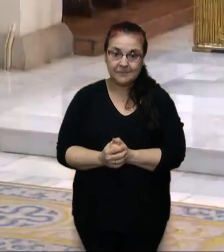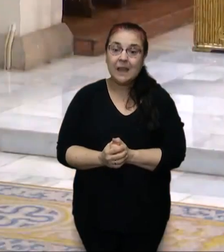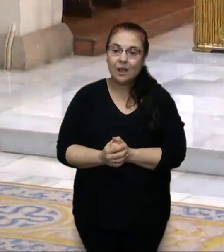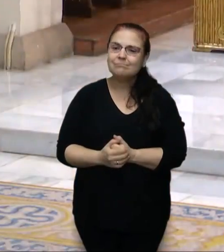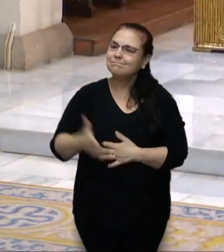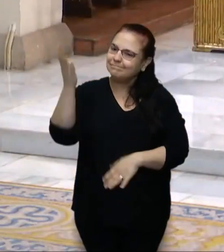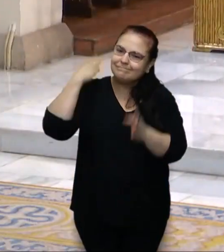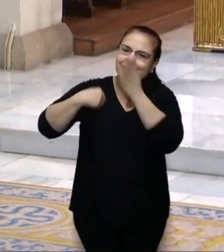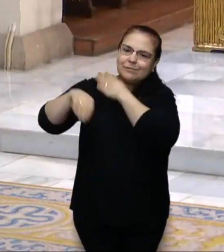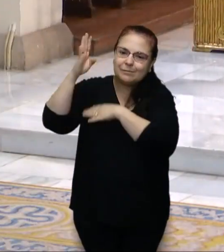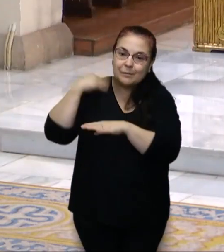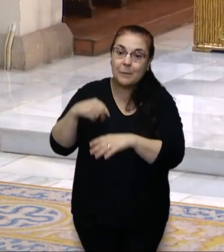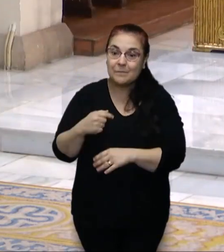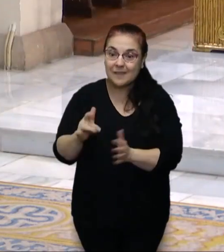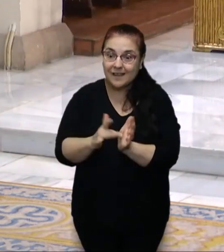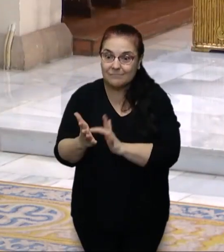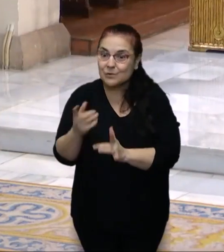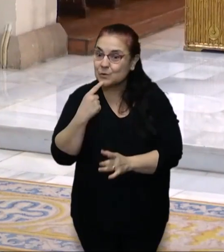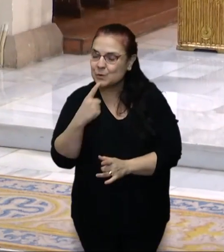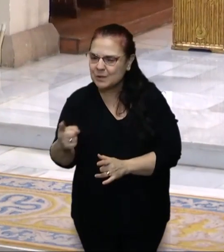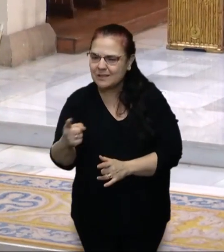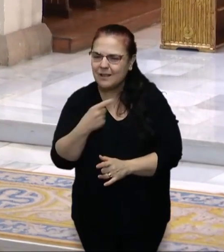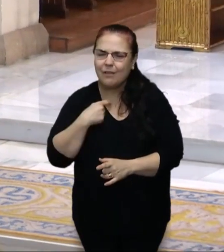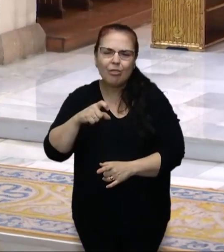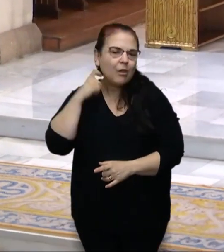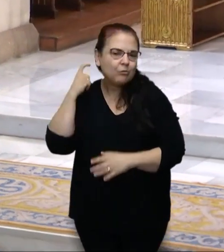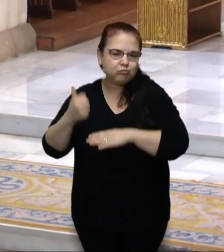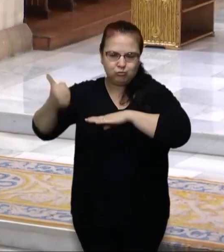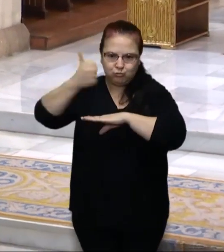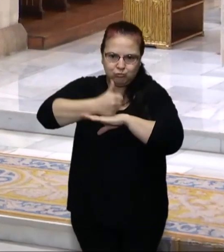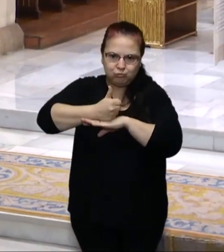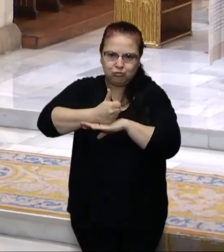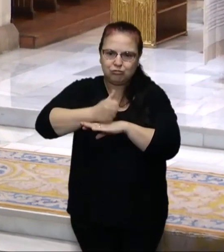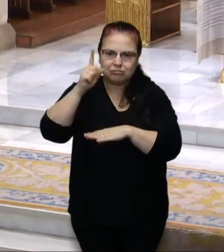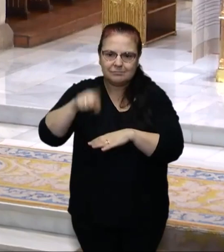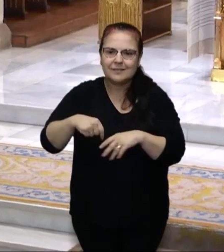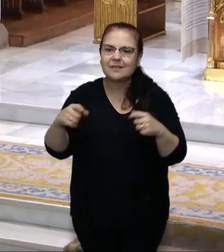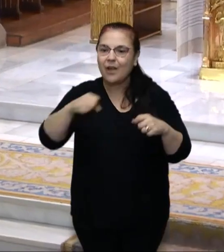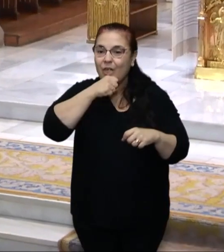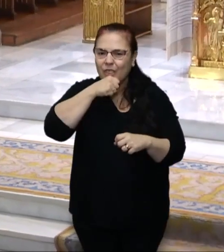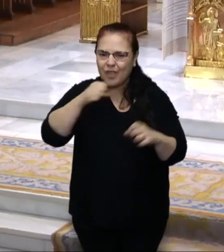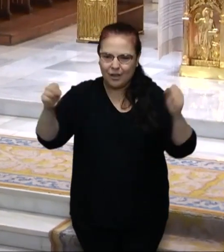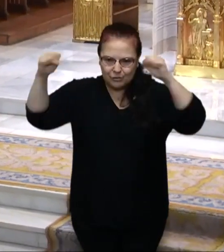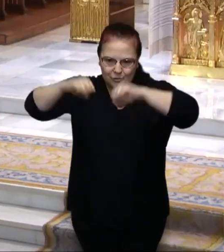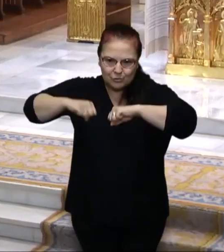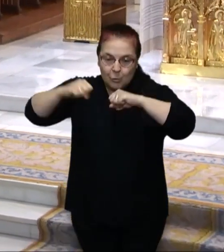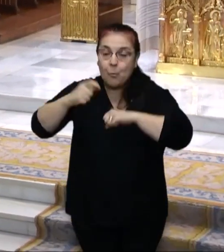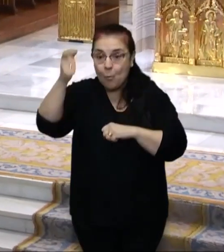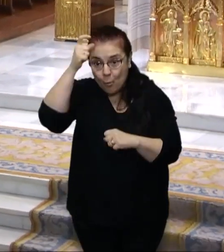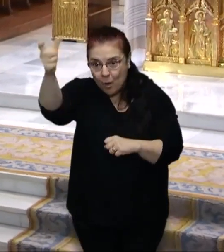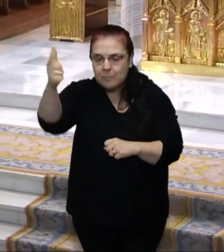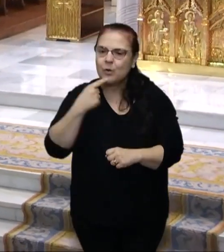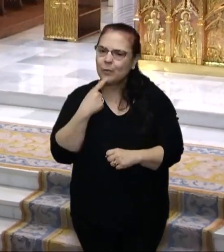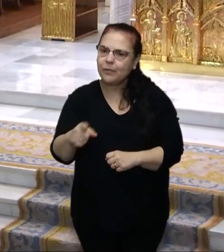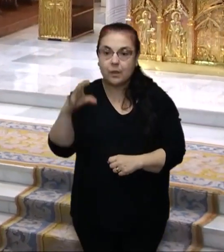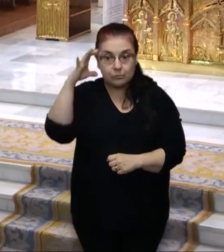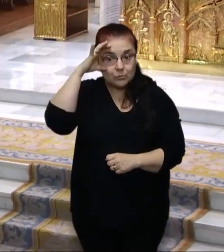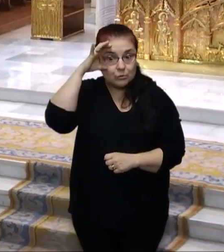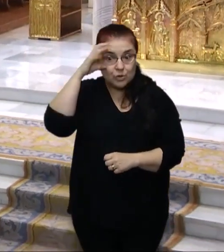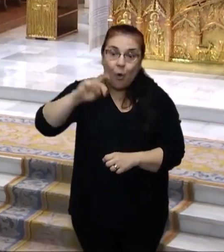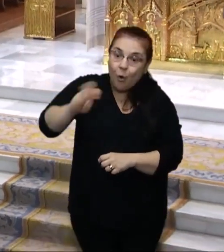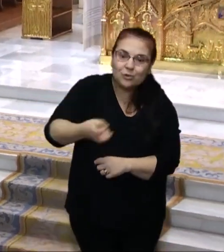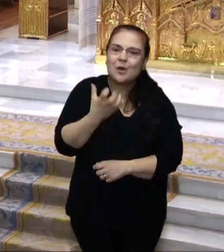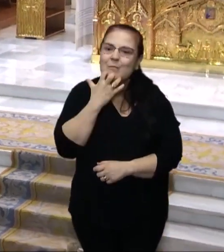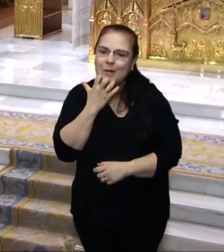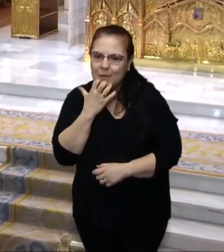En aquel tiempo dijo Jesús a los sumos sacerdotes y a los ancianos del pueblo: escuchad otra